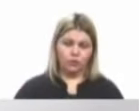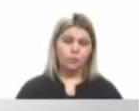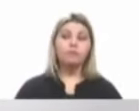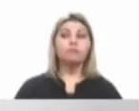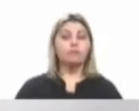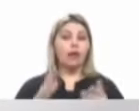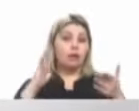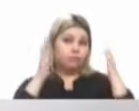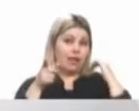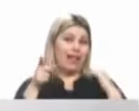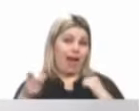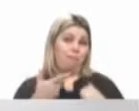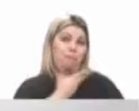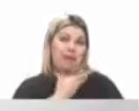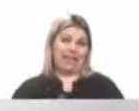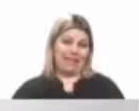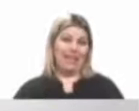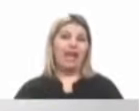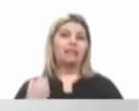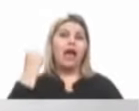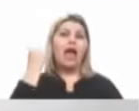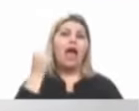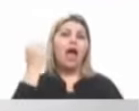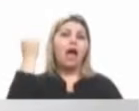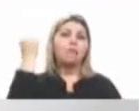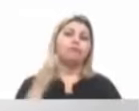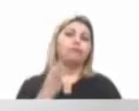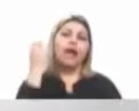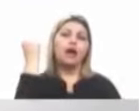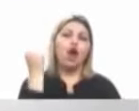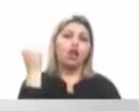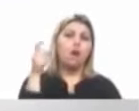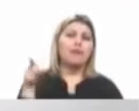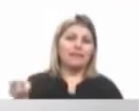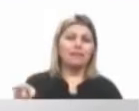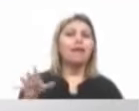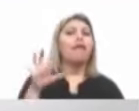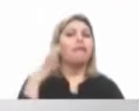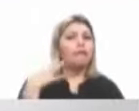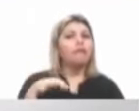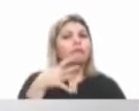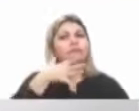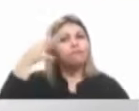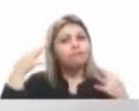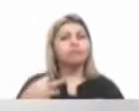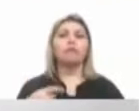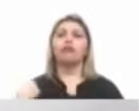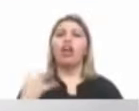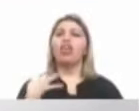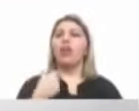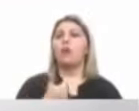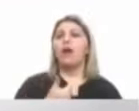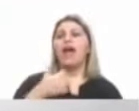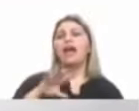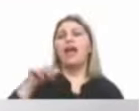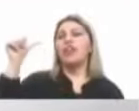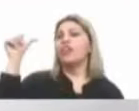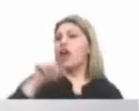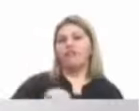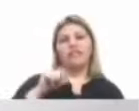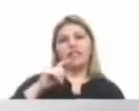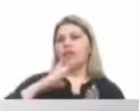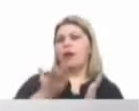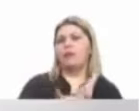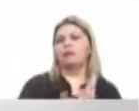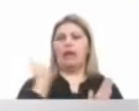será Guillermo Francos, el hasta ahora ministro del Interior de la Argentina y sin duda uno de los ministros políticos que le han permitido